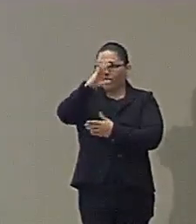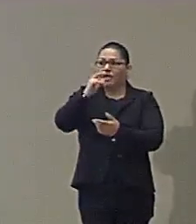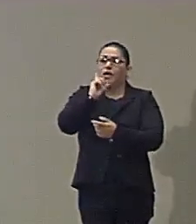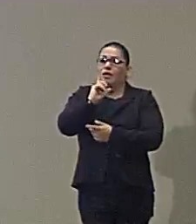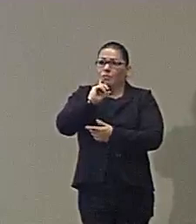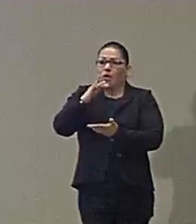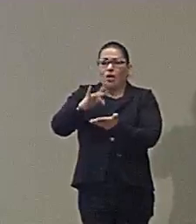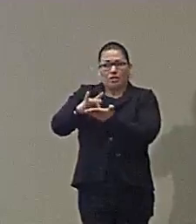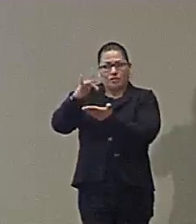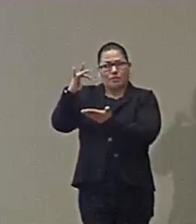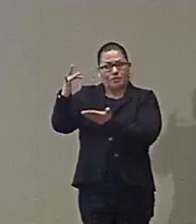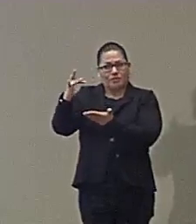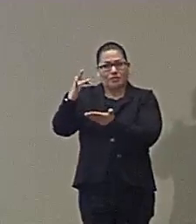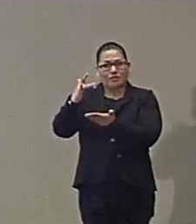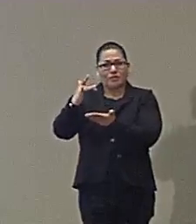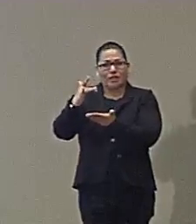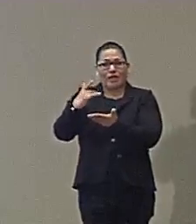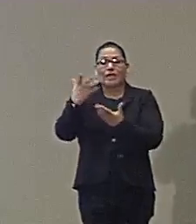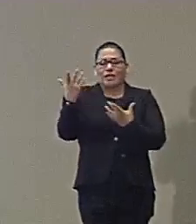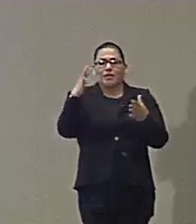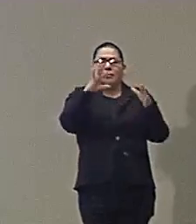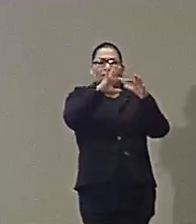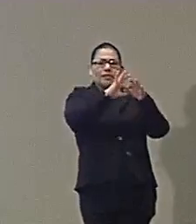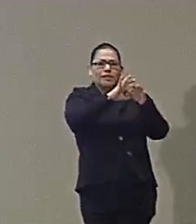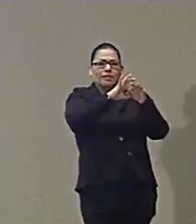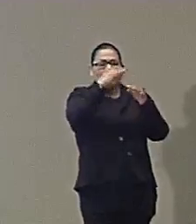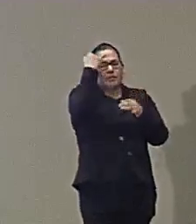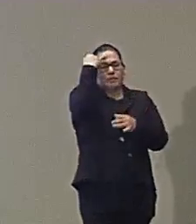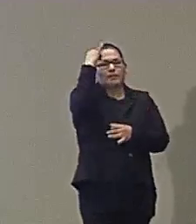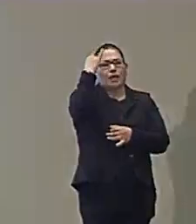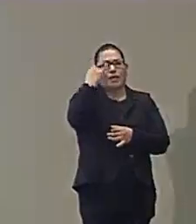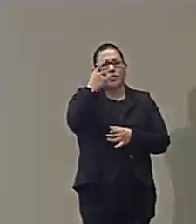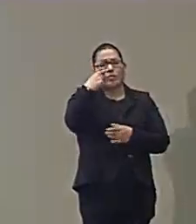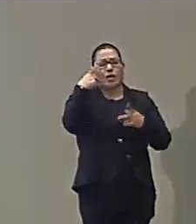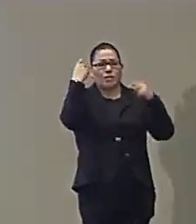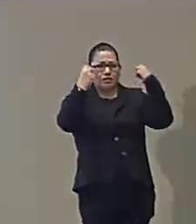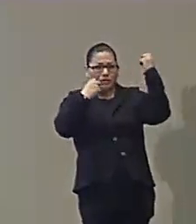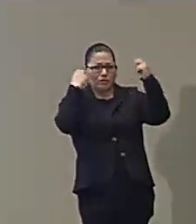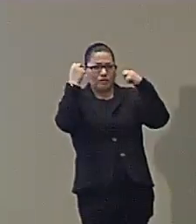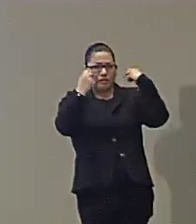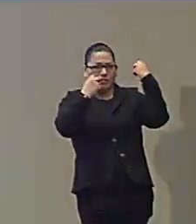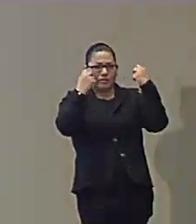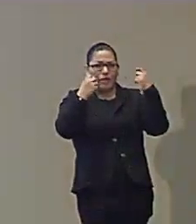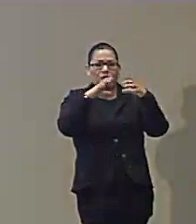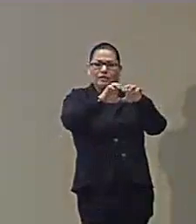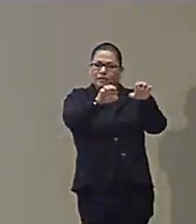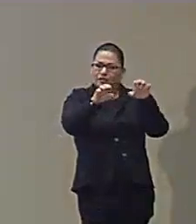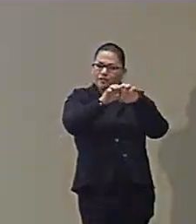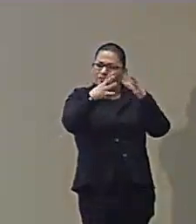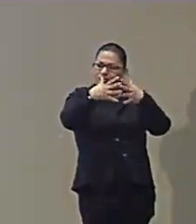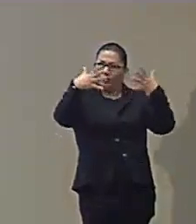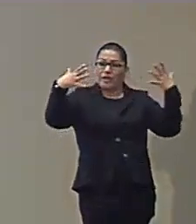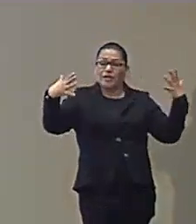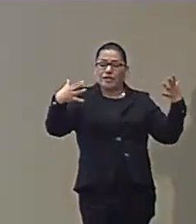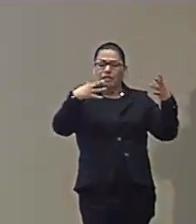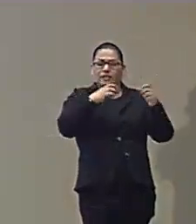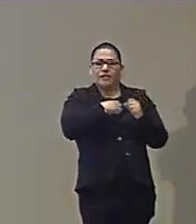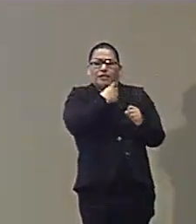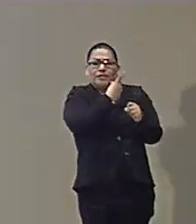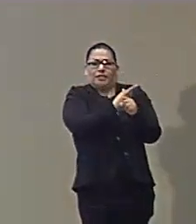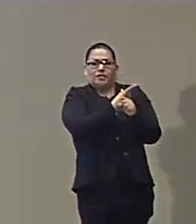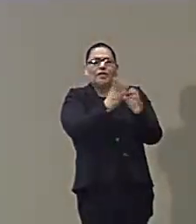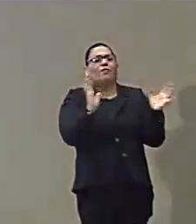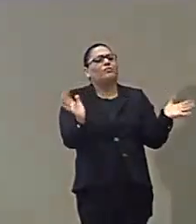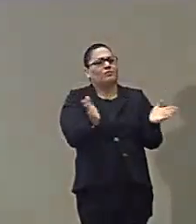vincular las actividades culturales al turismo sin duda es un gran espacio de oportunidad que tiene un potencial bárbaro